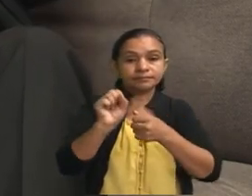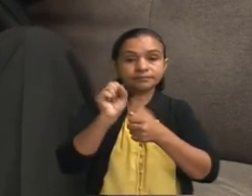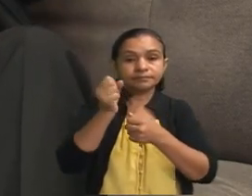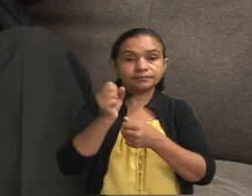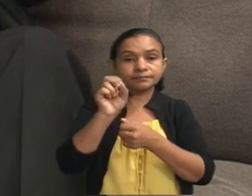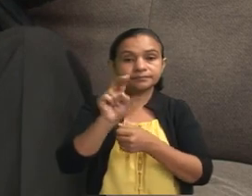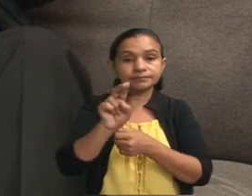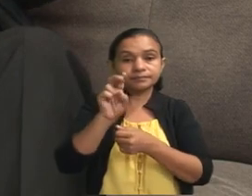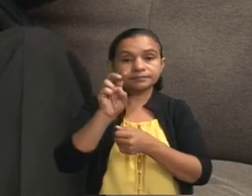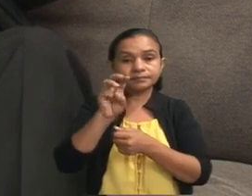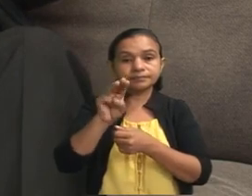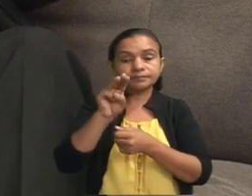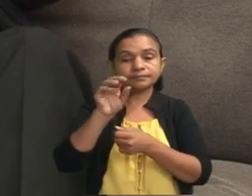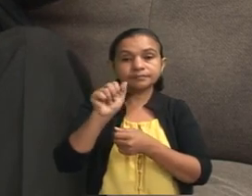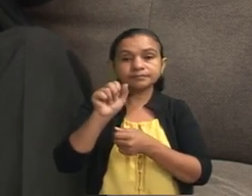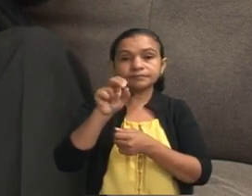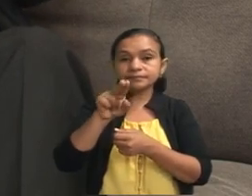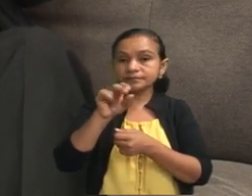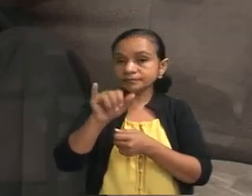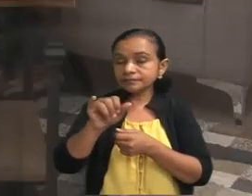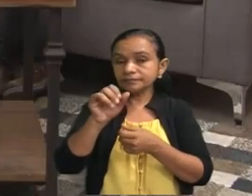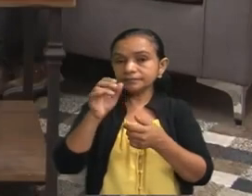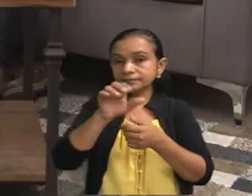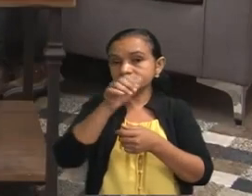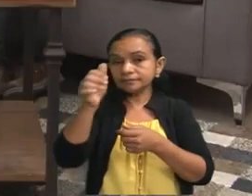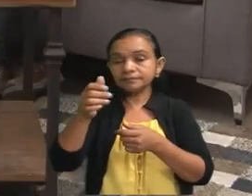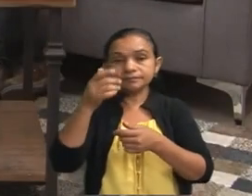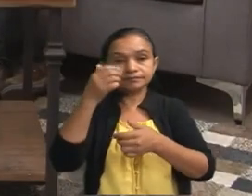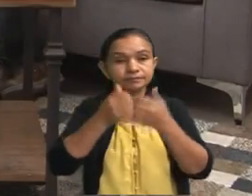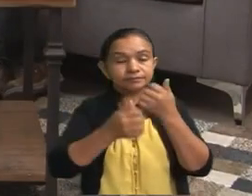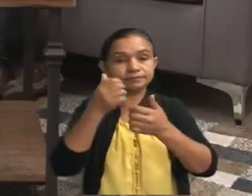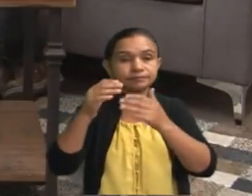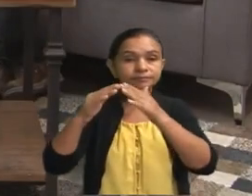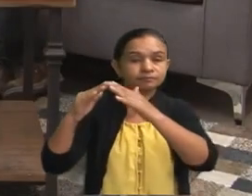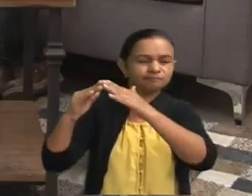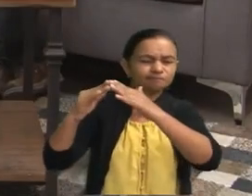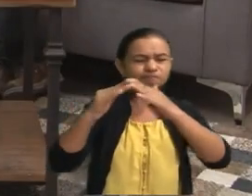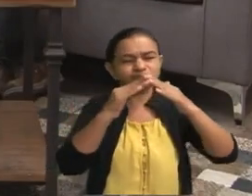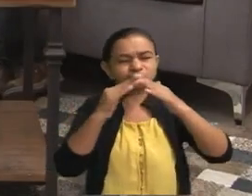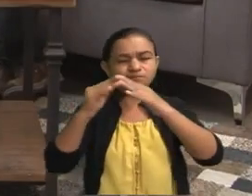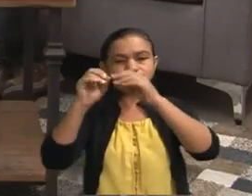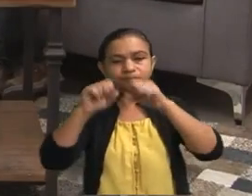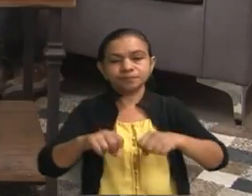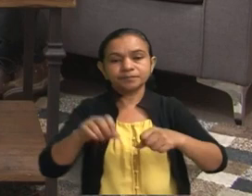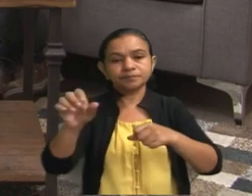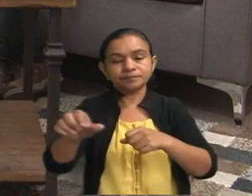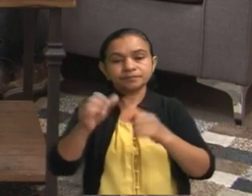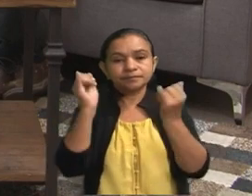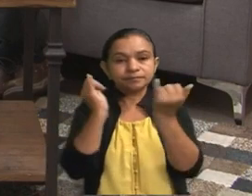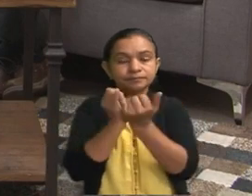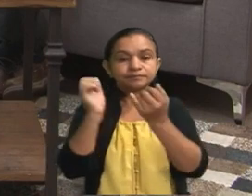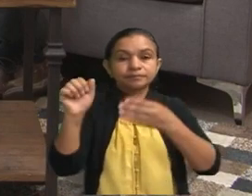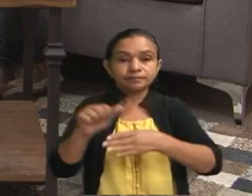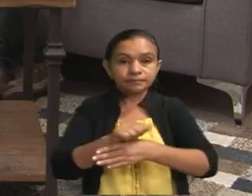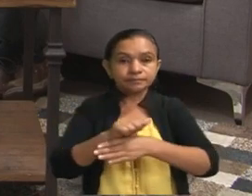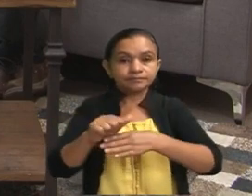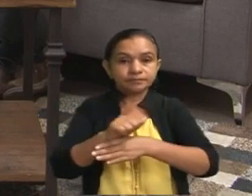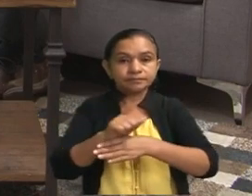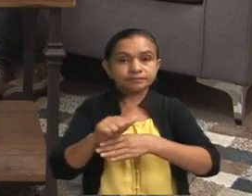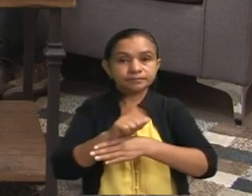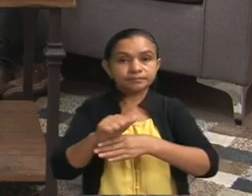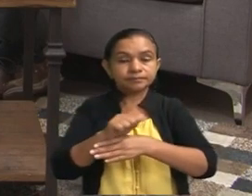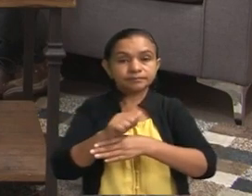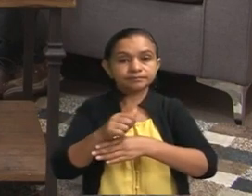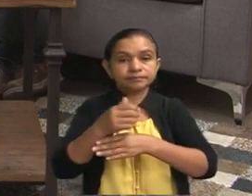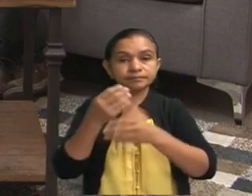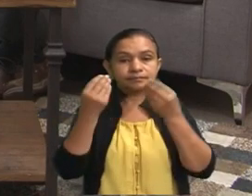pero también hay municipios que van a estar de cara a los efectos del terremoto. Y al mismo tiempo preparándose para